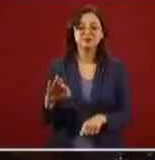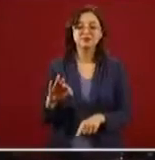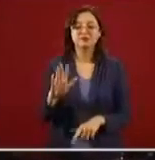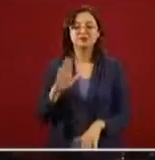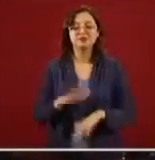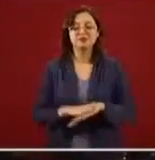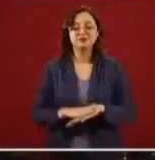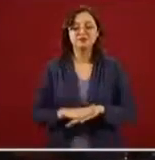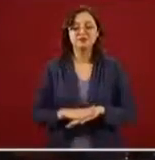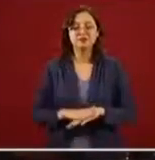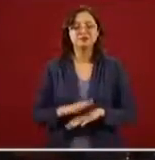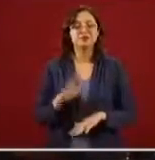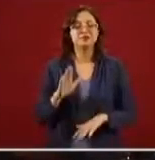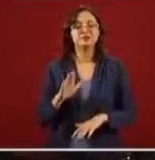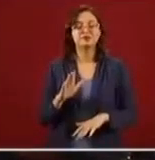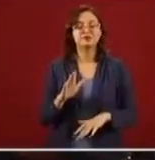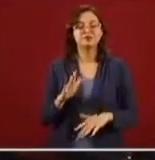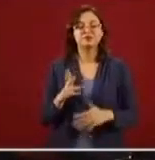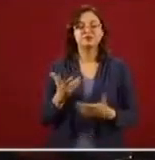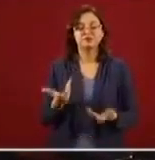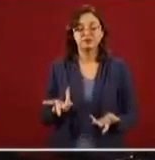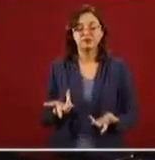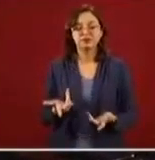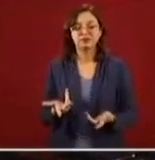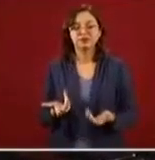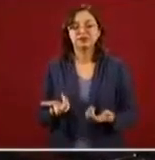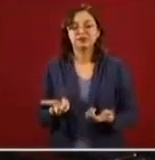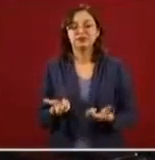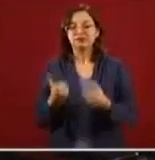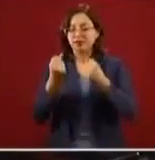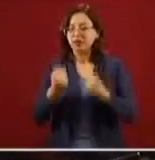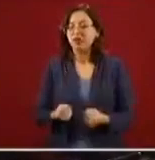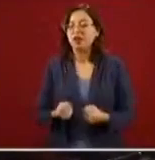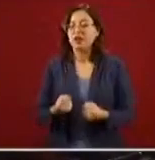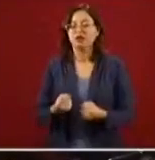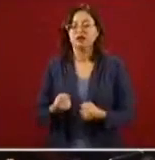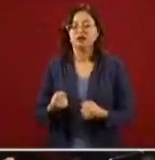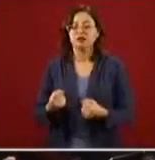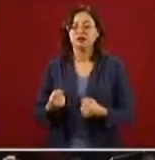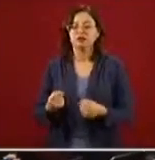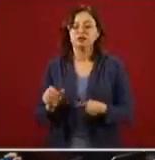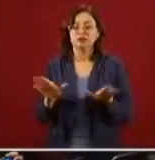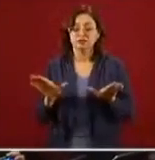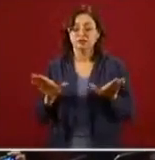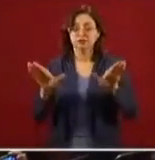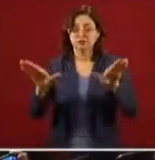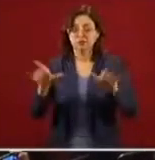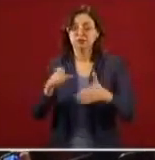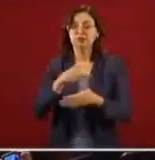establecer de que al vender el avión, o sea, que